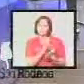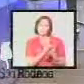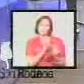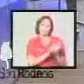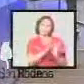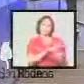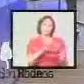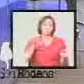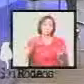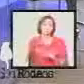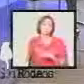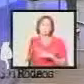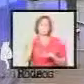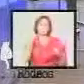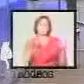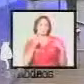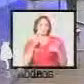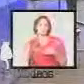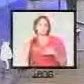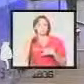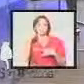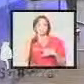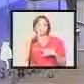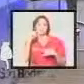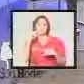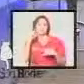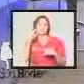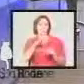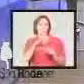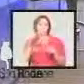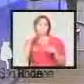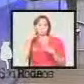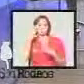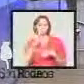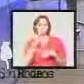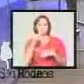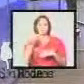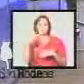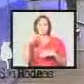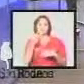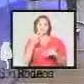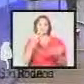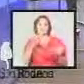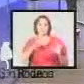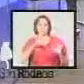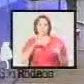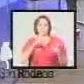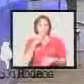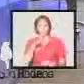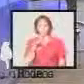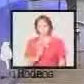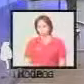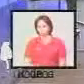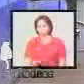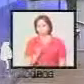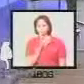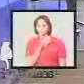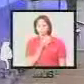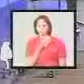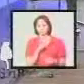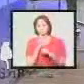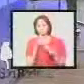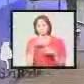porque siempre que yo pienso en la banca me preocupan otras cosas y entonces mejor no. Hablemos de la banca luego.